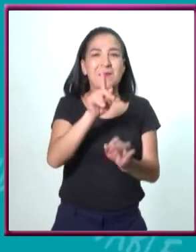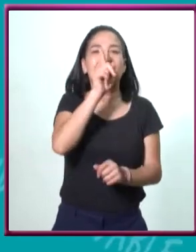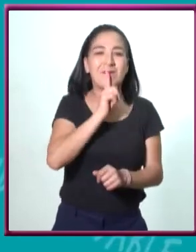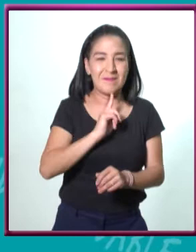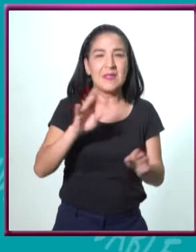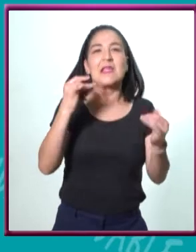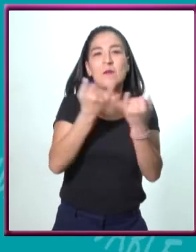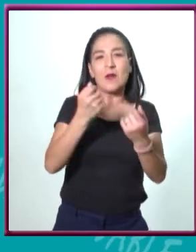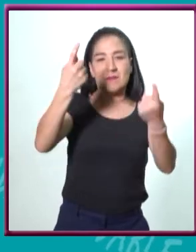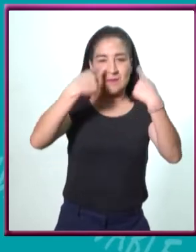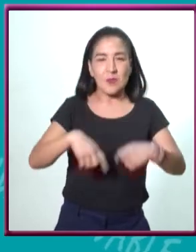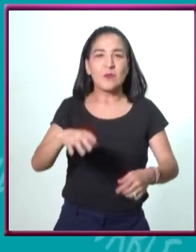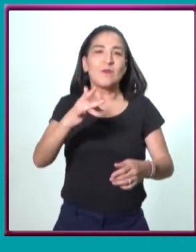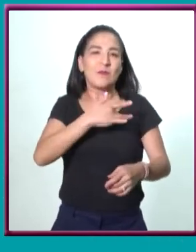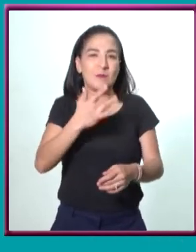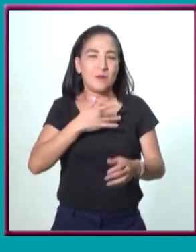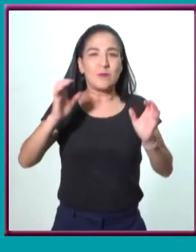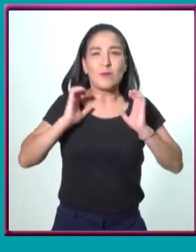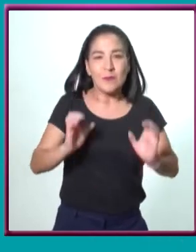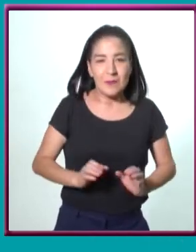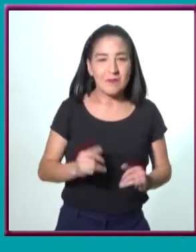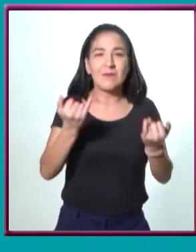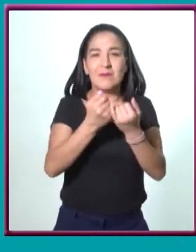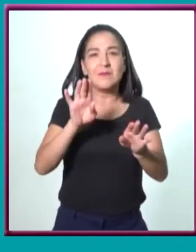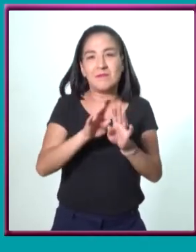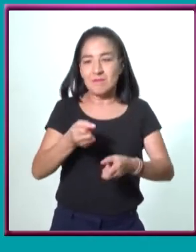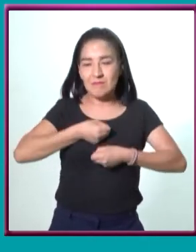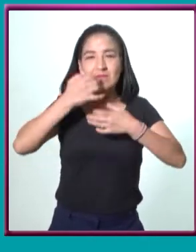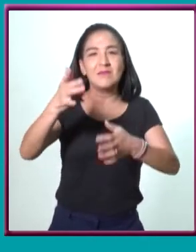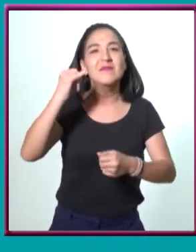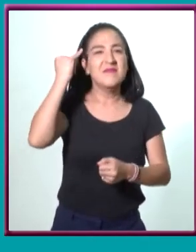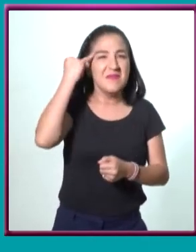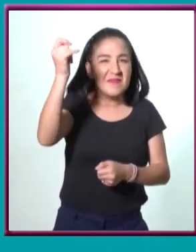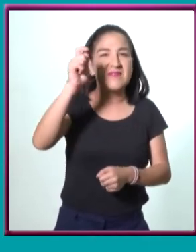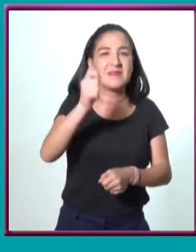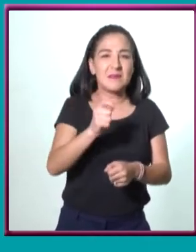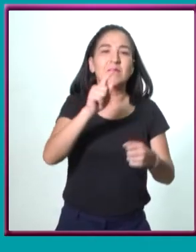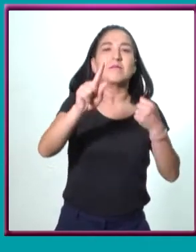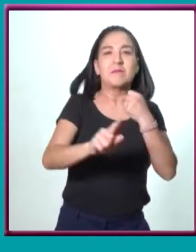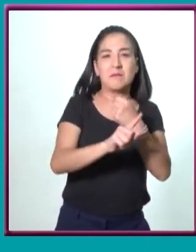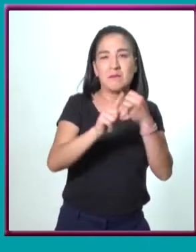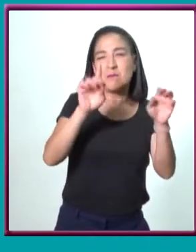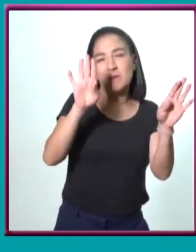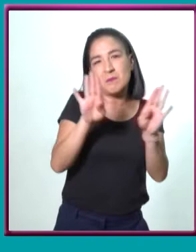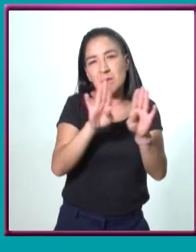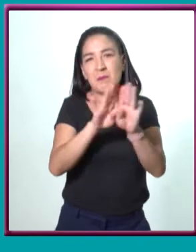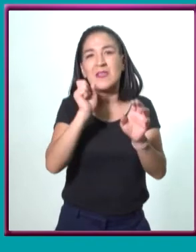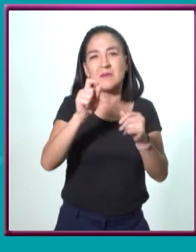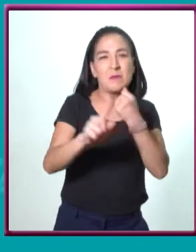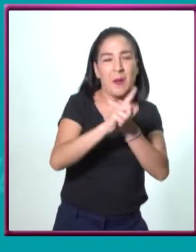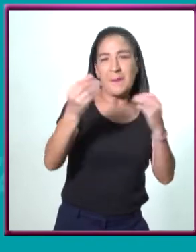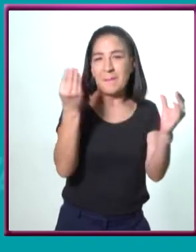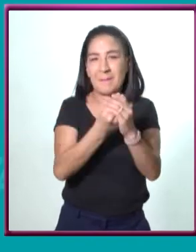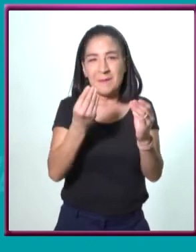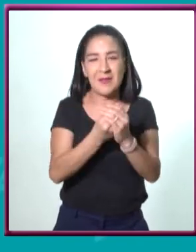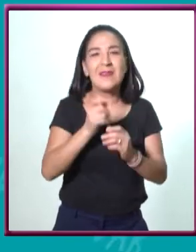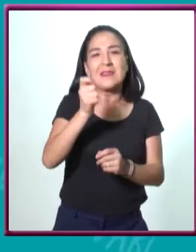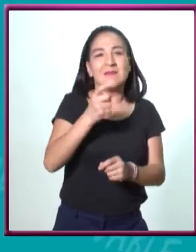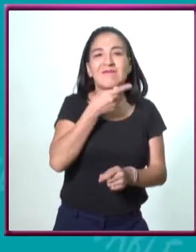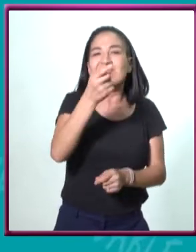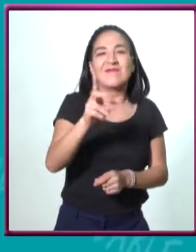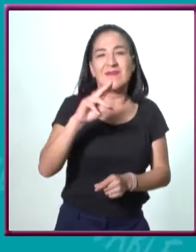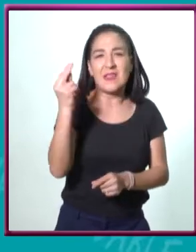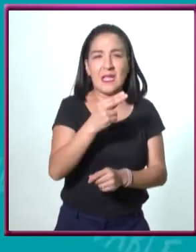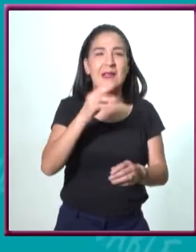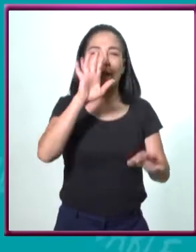nuestra intimidad. Mentimos cuando no queremos expresar algo ni dar a conocer un asunto que consideramos privado. Muchas veces nos